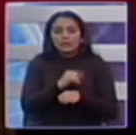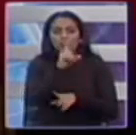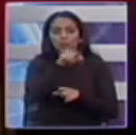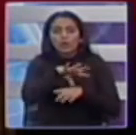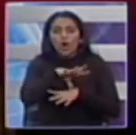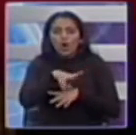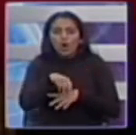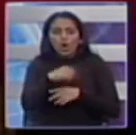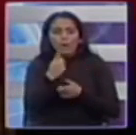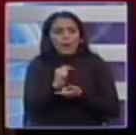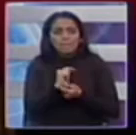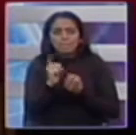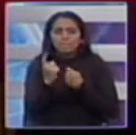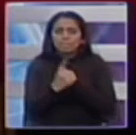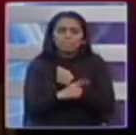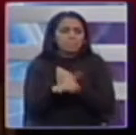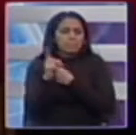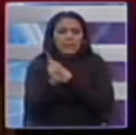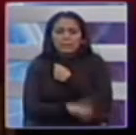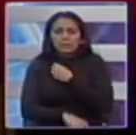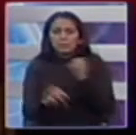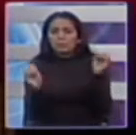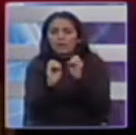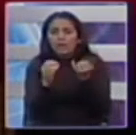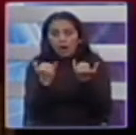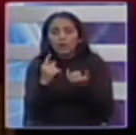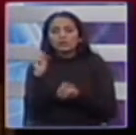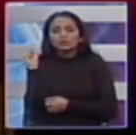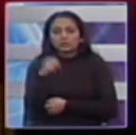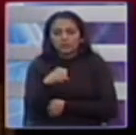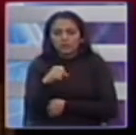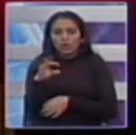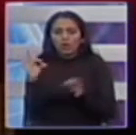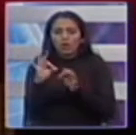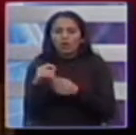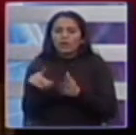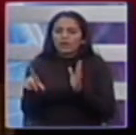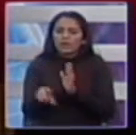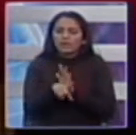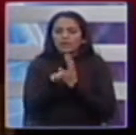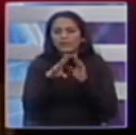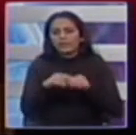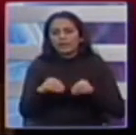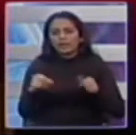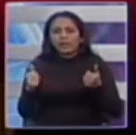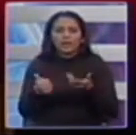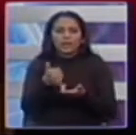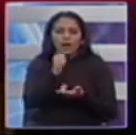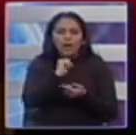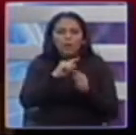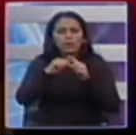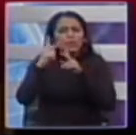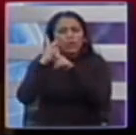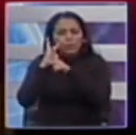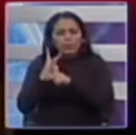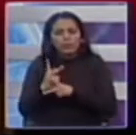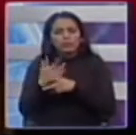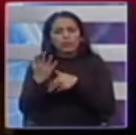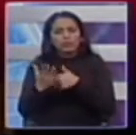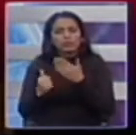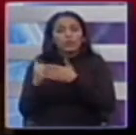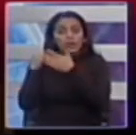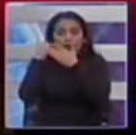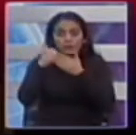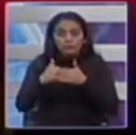Ley de tierra, ley de agua, la ley de movilidad humana, aprobada hace pocos días en la Asamblea Nacional, es decir, avances